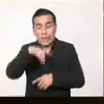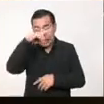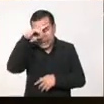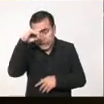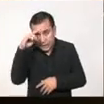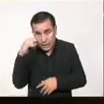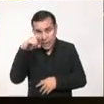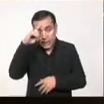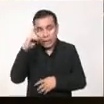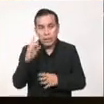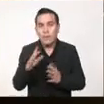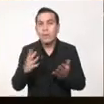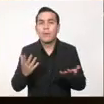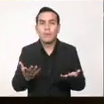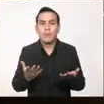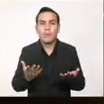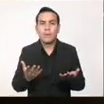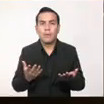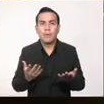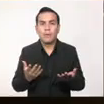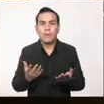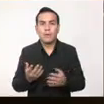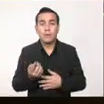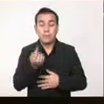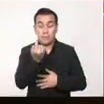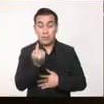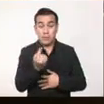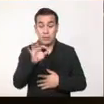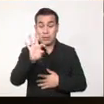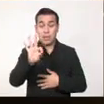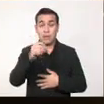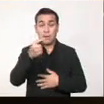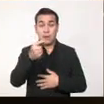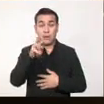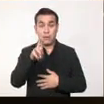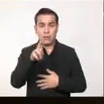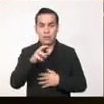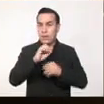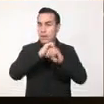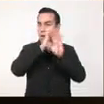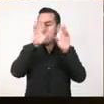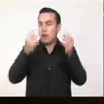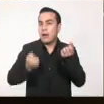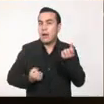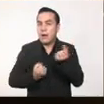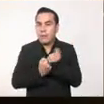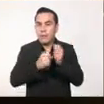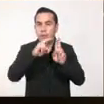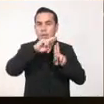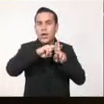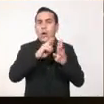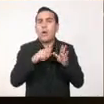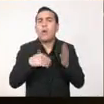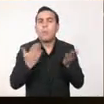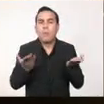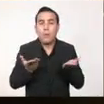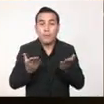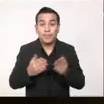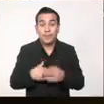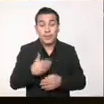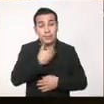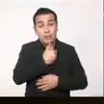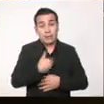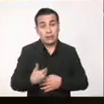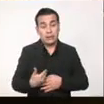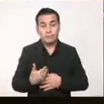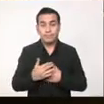trabajar con un fiscal totalmente de Arena? Y a mí me dijeron,